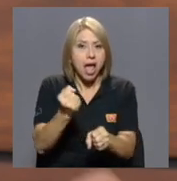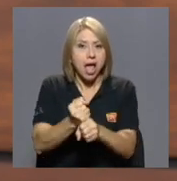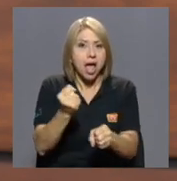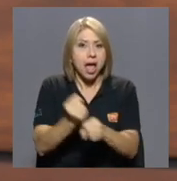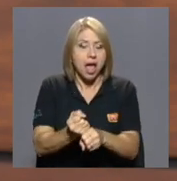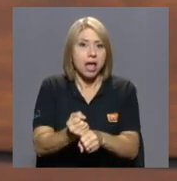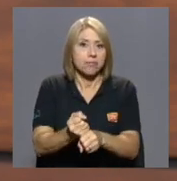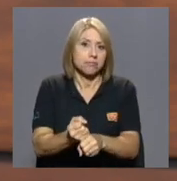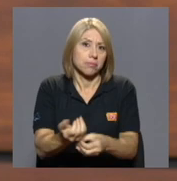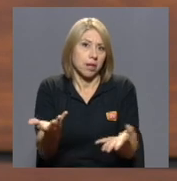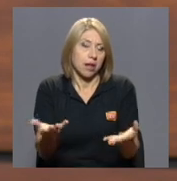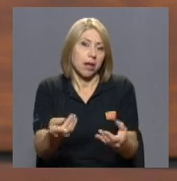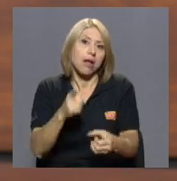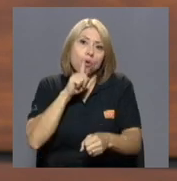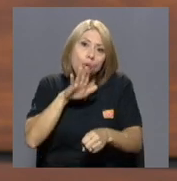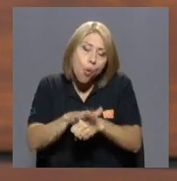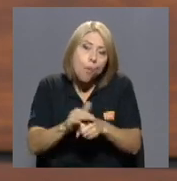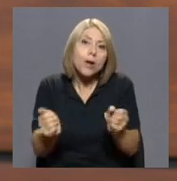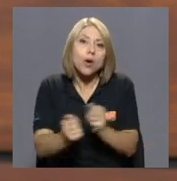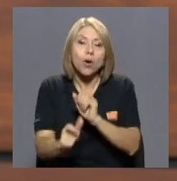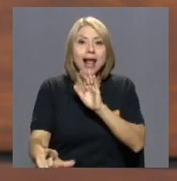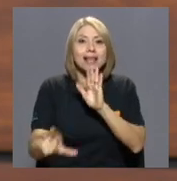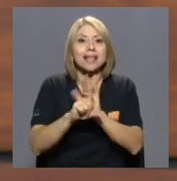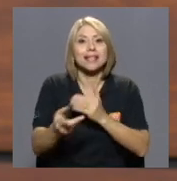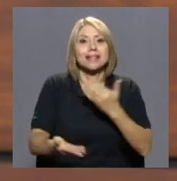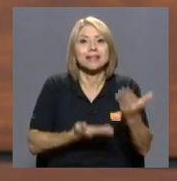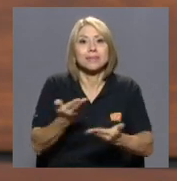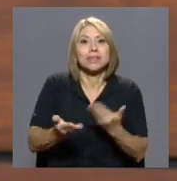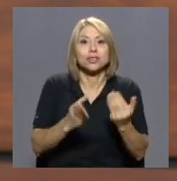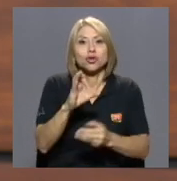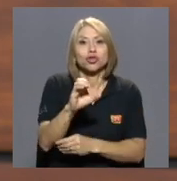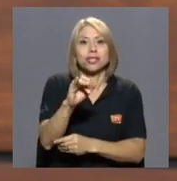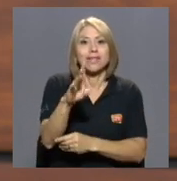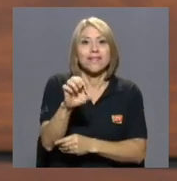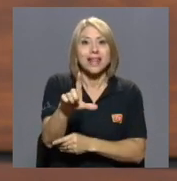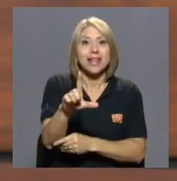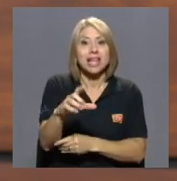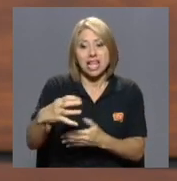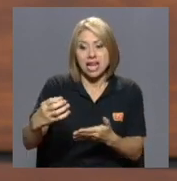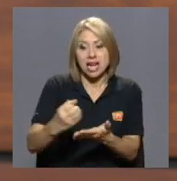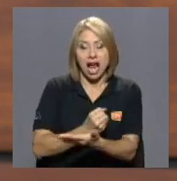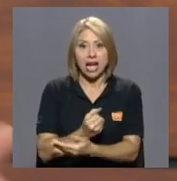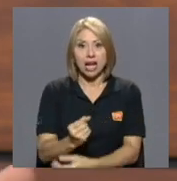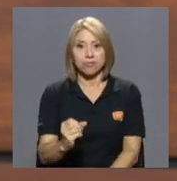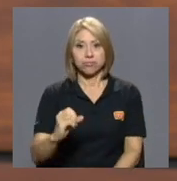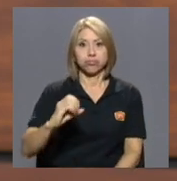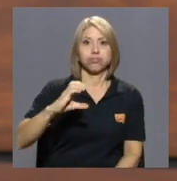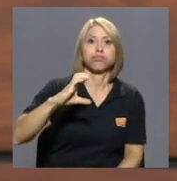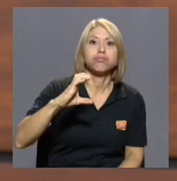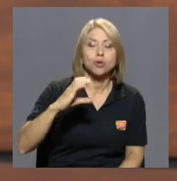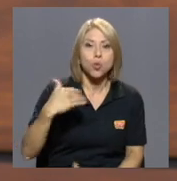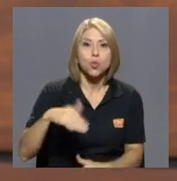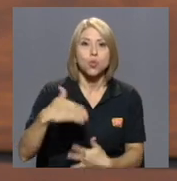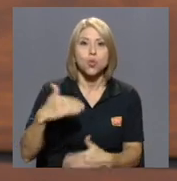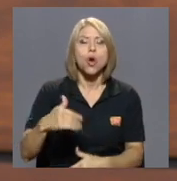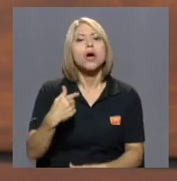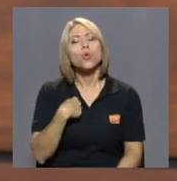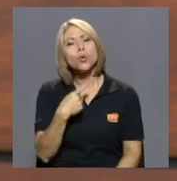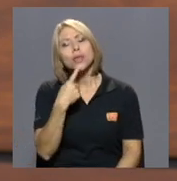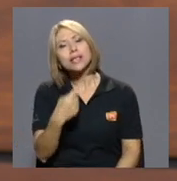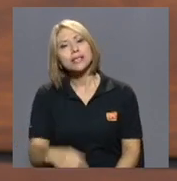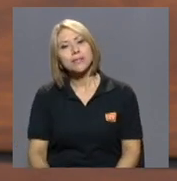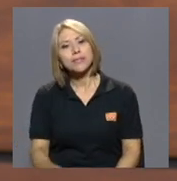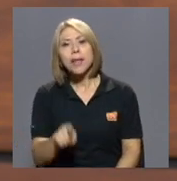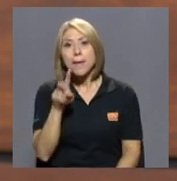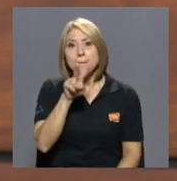cumple con las leyes de servicio civil y ganan dos y tres veces su salario base. Entonces, uno dice, ¿cuánto costarían esos